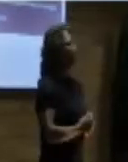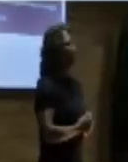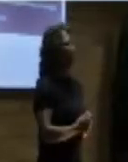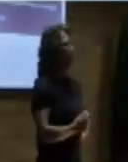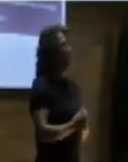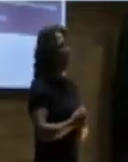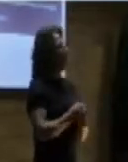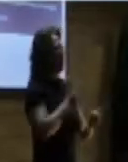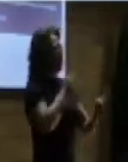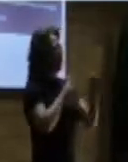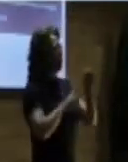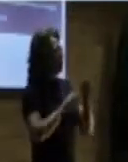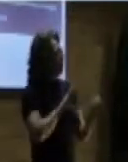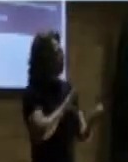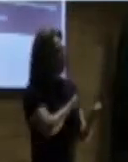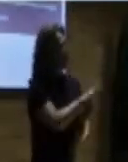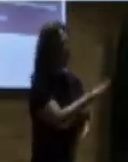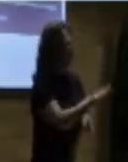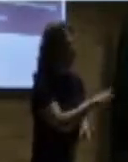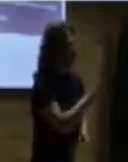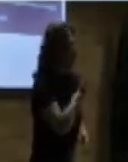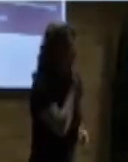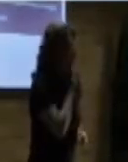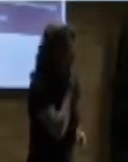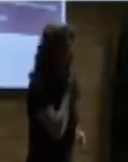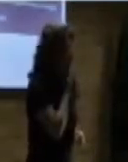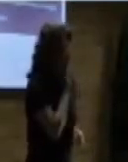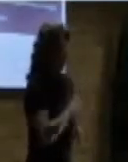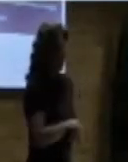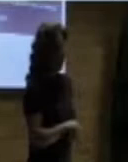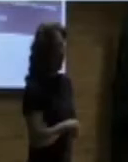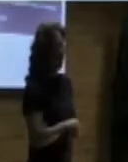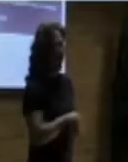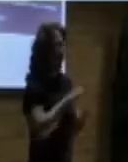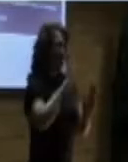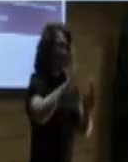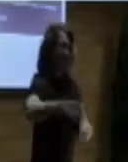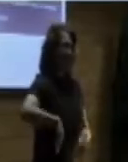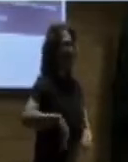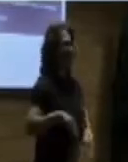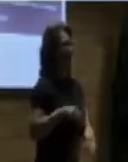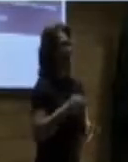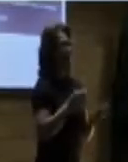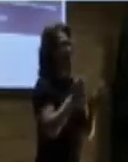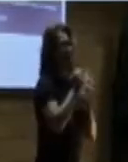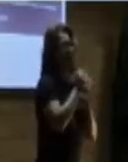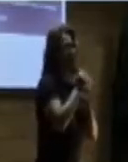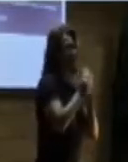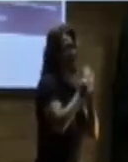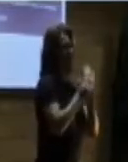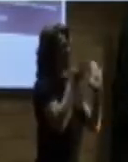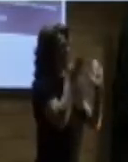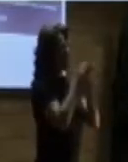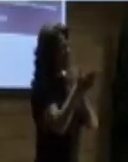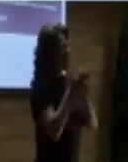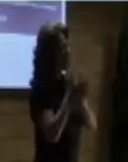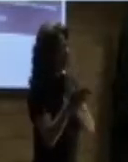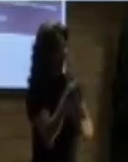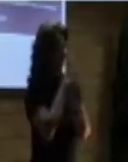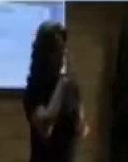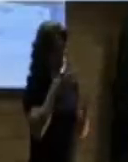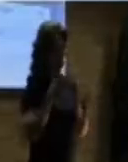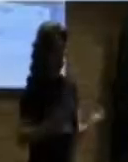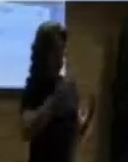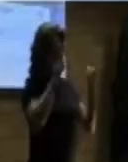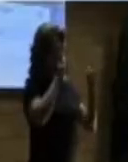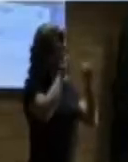abordan problemas específicos de las demencias y al final daré unas pinceladas de lo que podríamos decir que hay hoy en día en